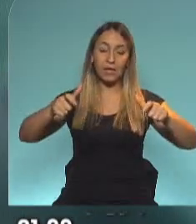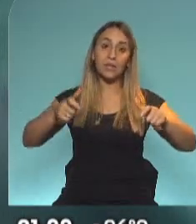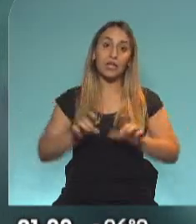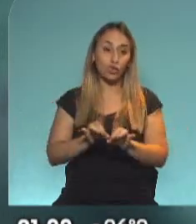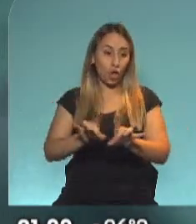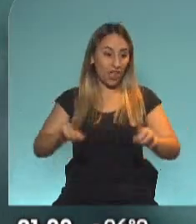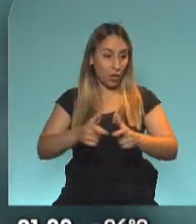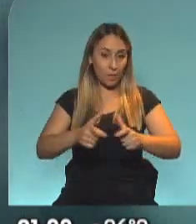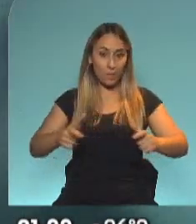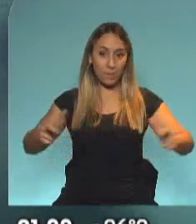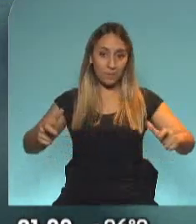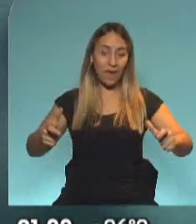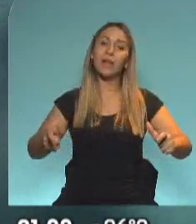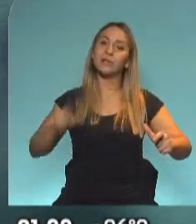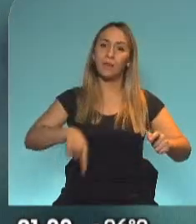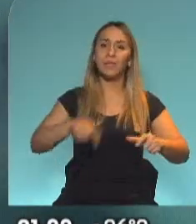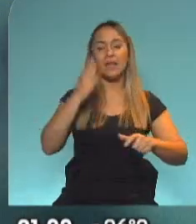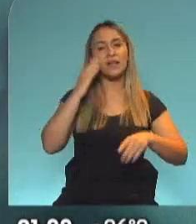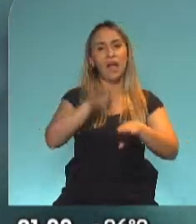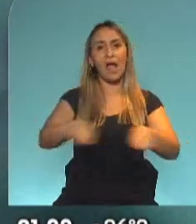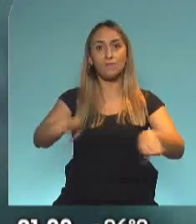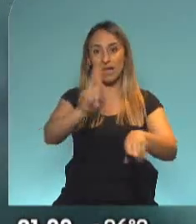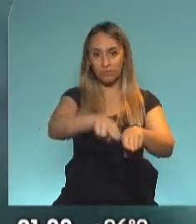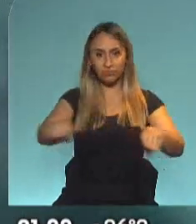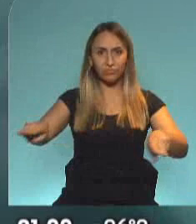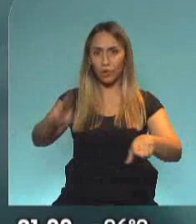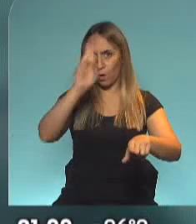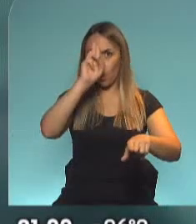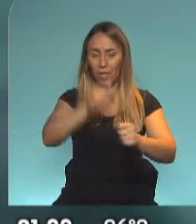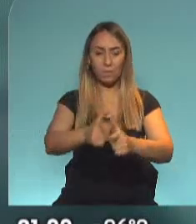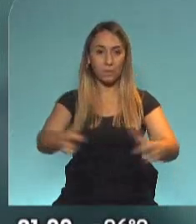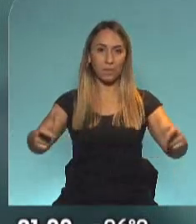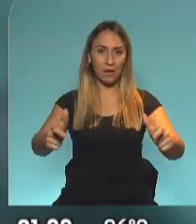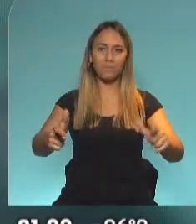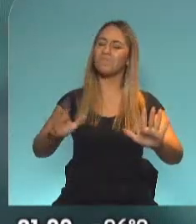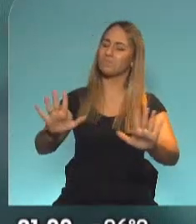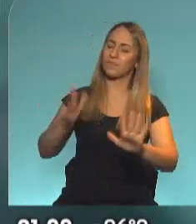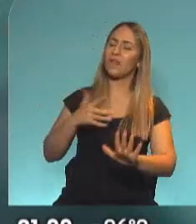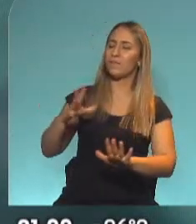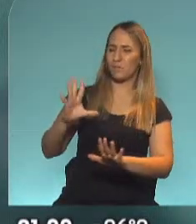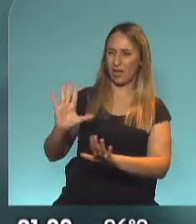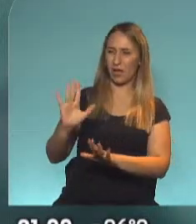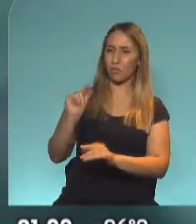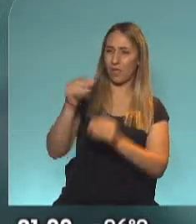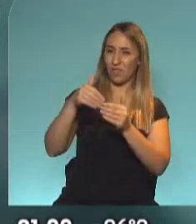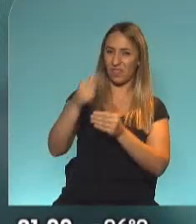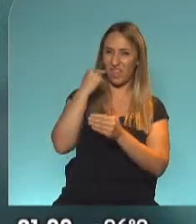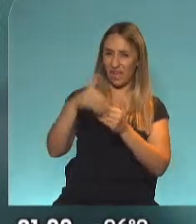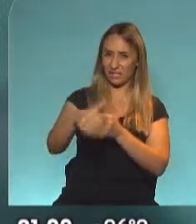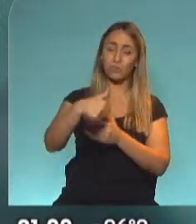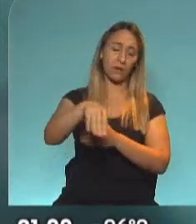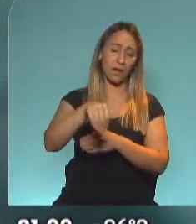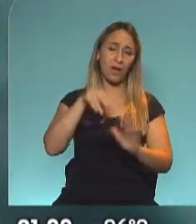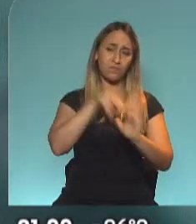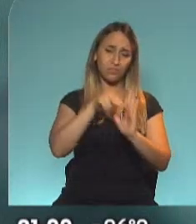obviamente, empiezan a preocupar las camas. ¿Qué le preocupa de todo esto, doctor? Mire, dele unos días y vamos a tener más camas ocupadas, claro, y